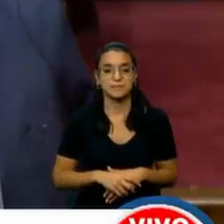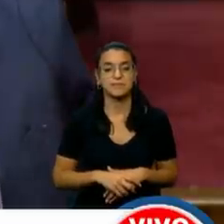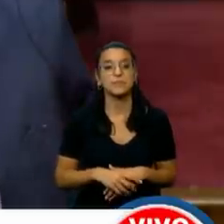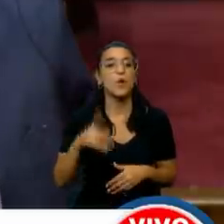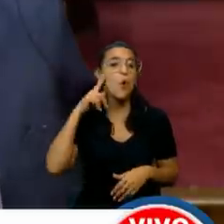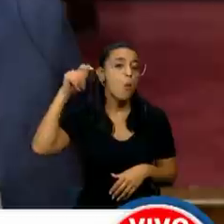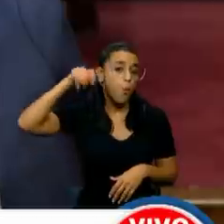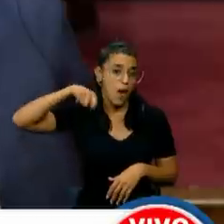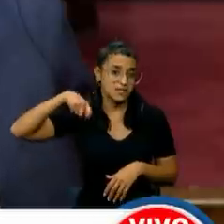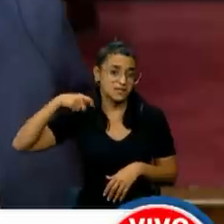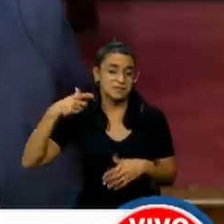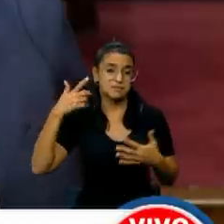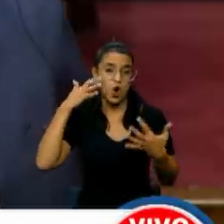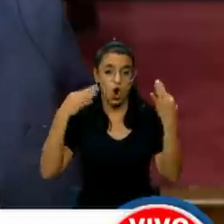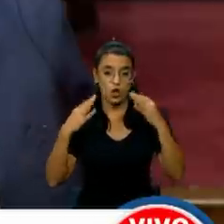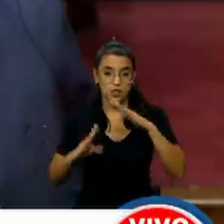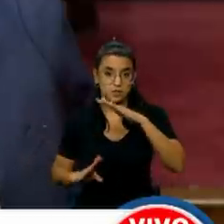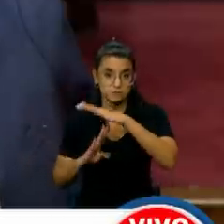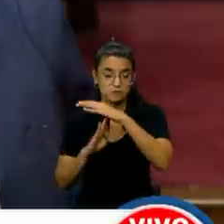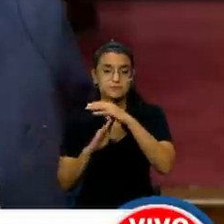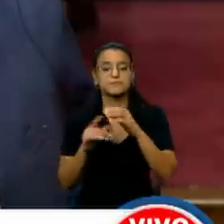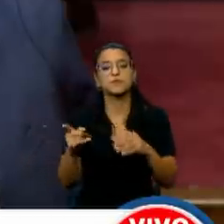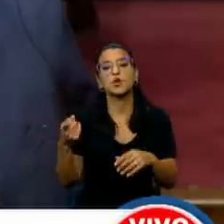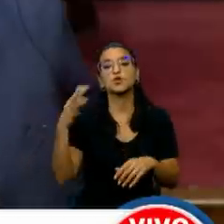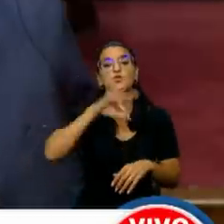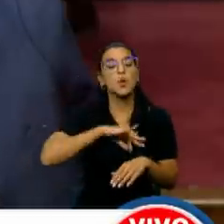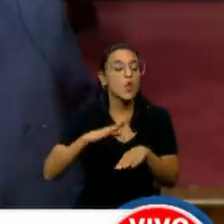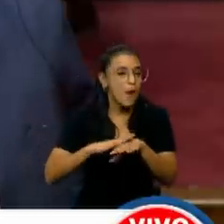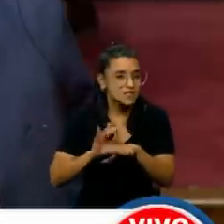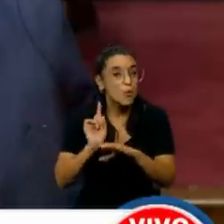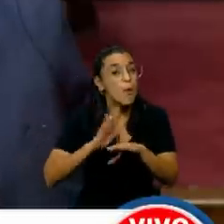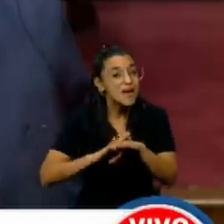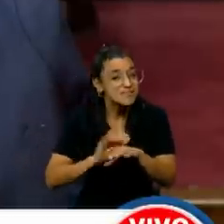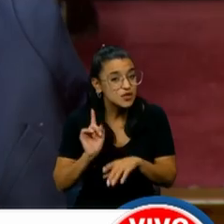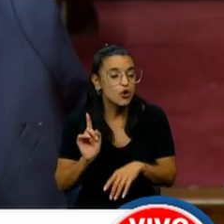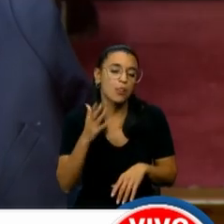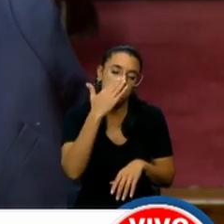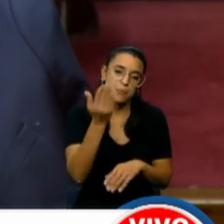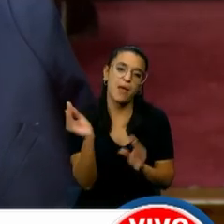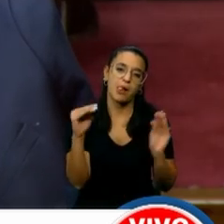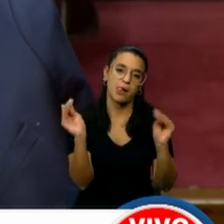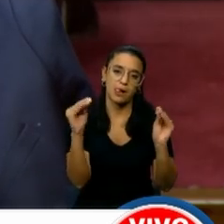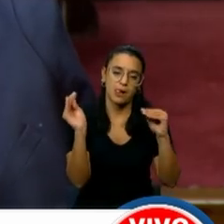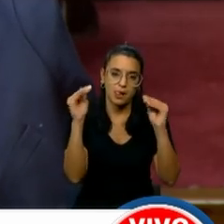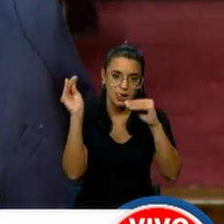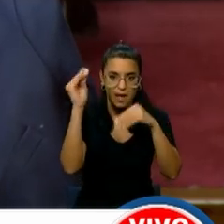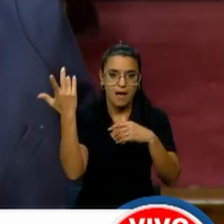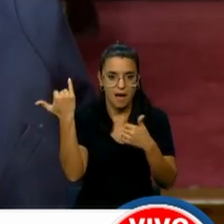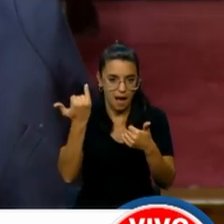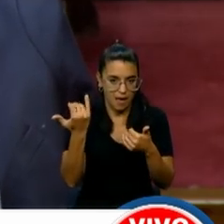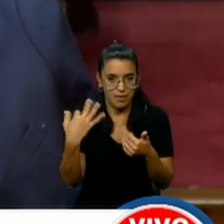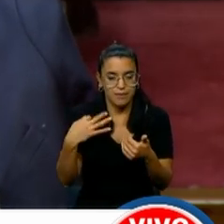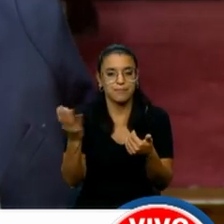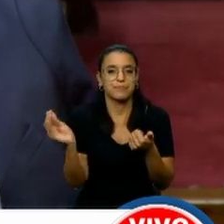un juez de la corte tiene un sueldo básico básico después sé que hay que sumarle adicionales